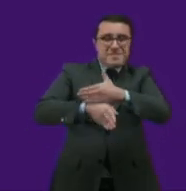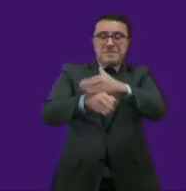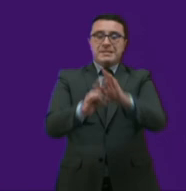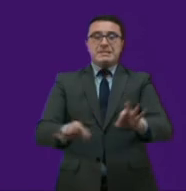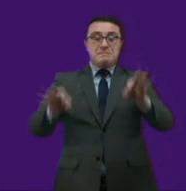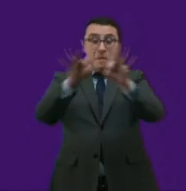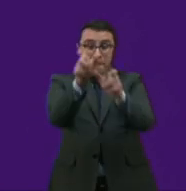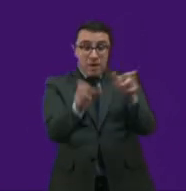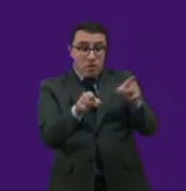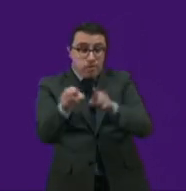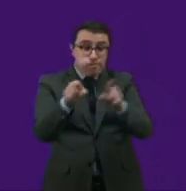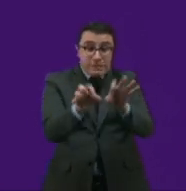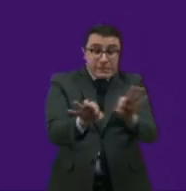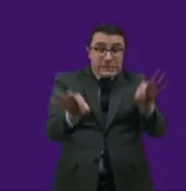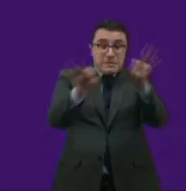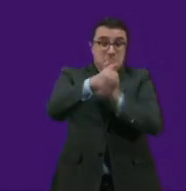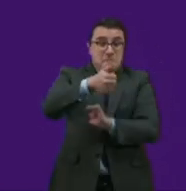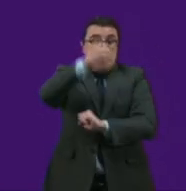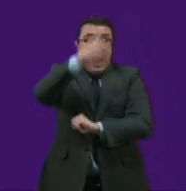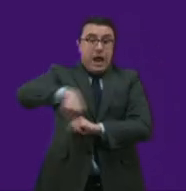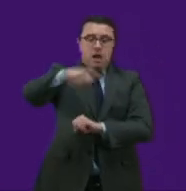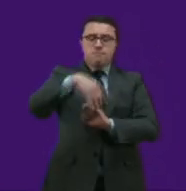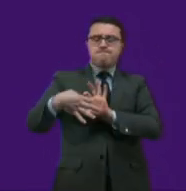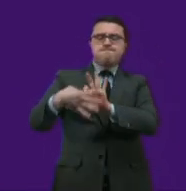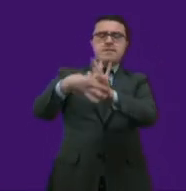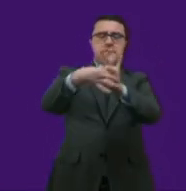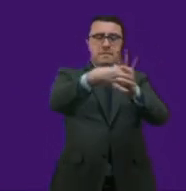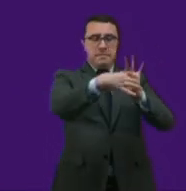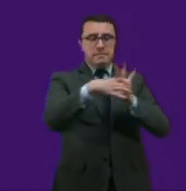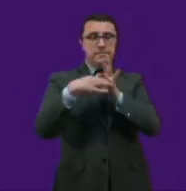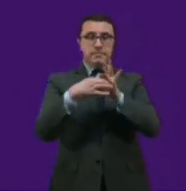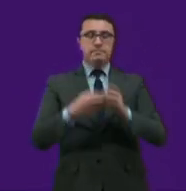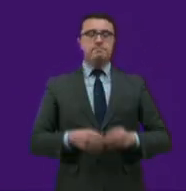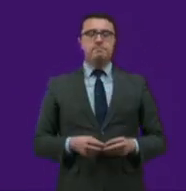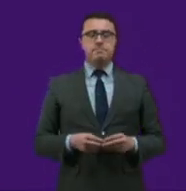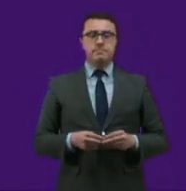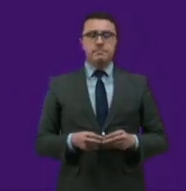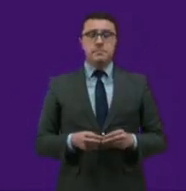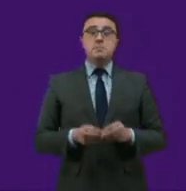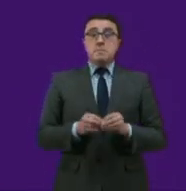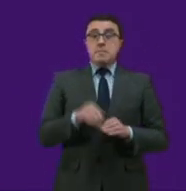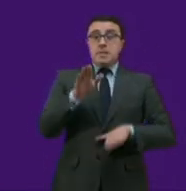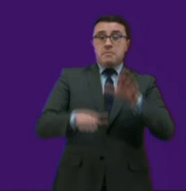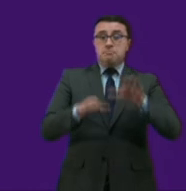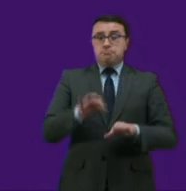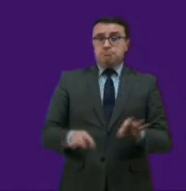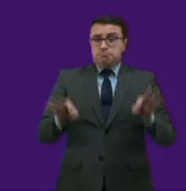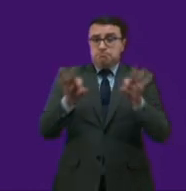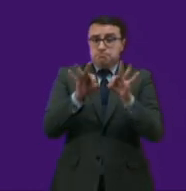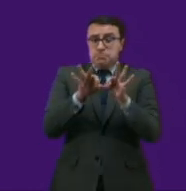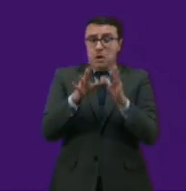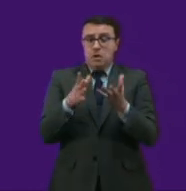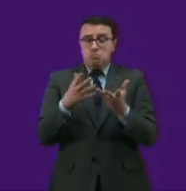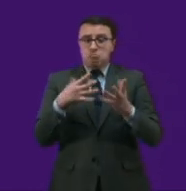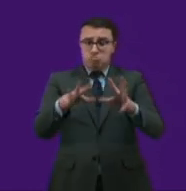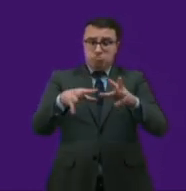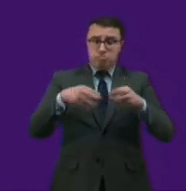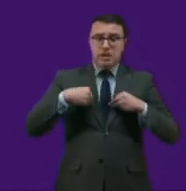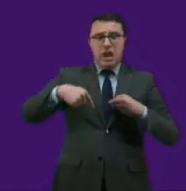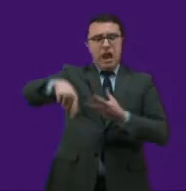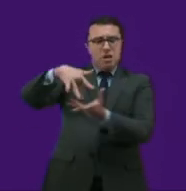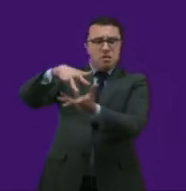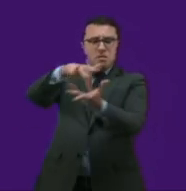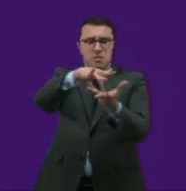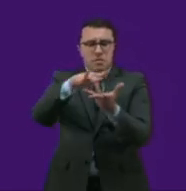en la compañía y que uno pues tiene que pues valorar incluso con una participación o